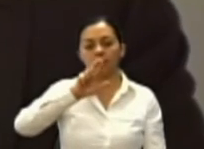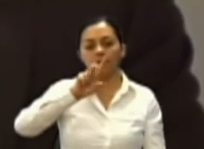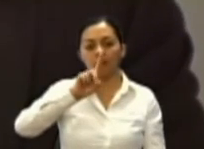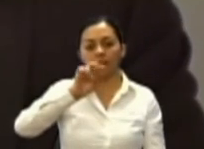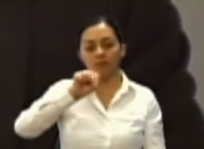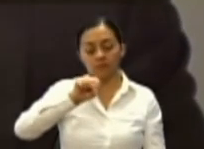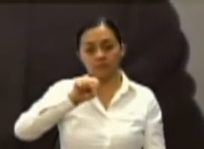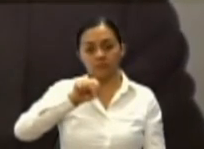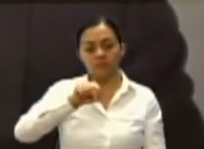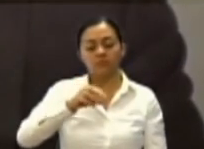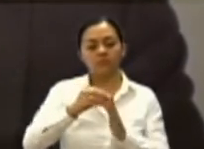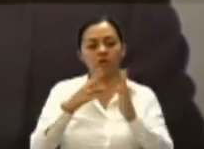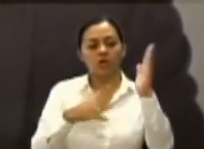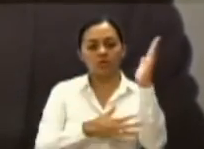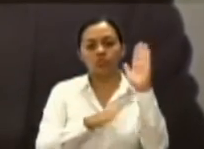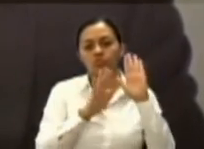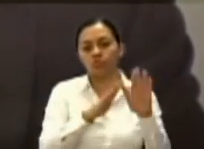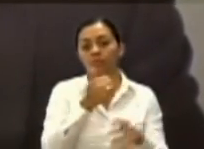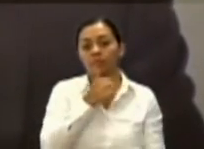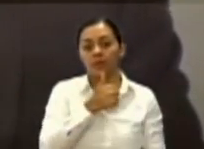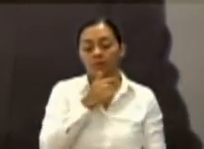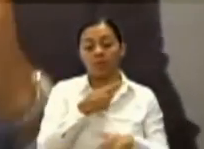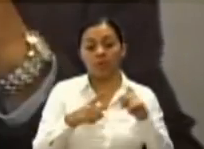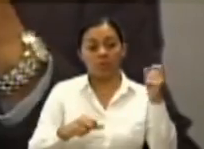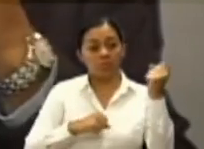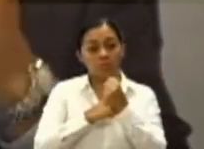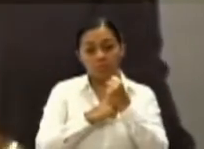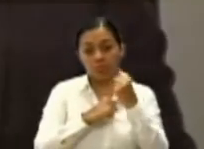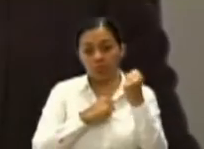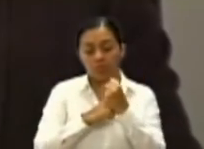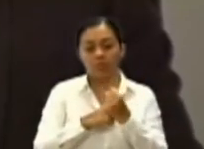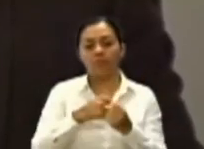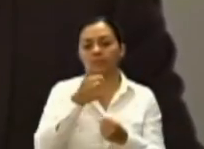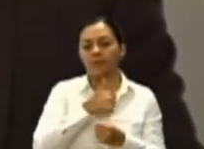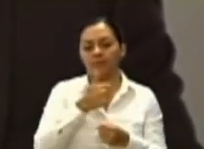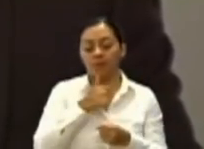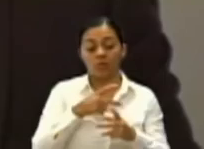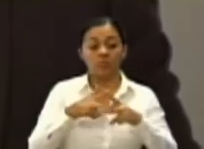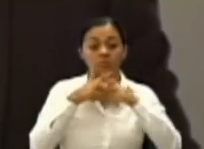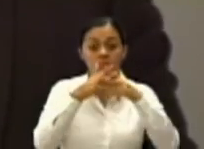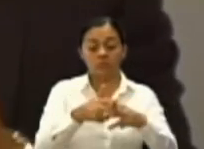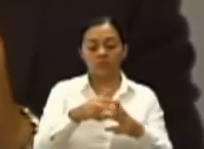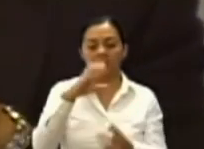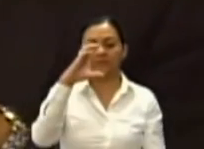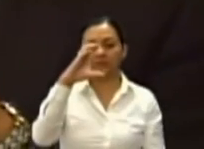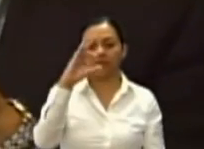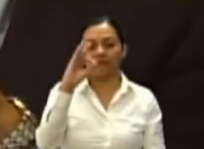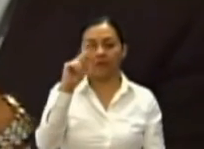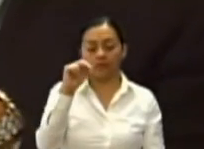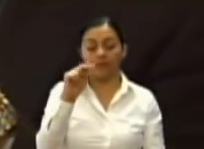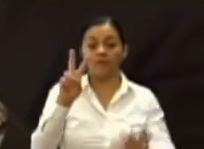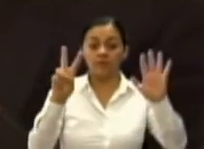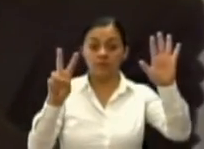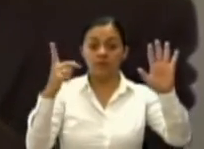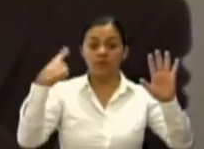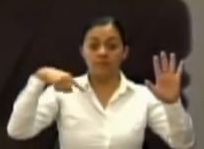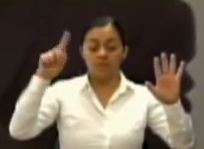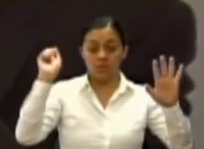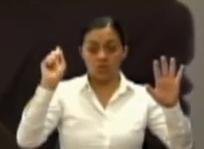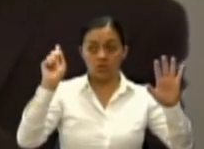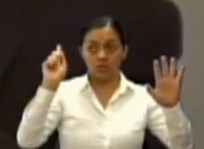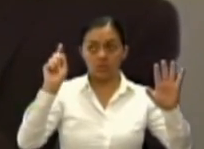privado pero con importante apoyo público con dos créditos la cfn como le decía siete millones y ocho puntos